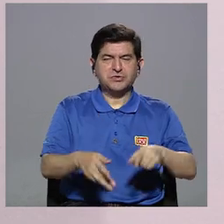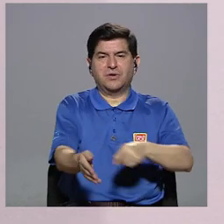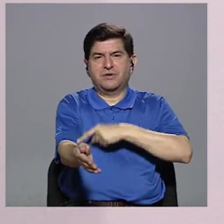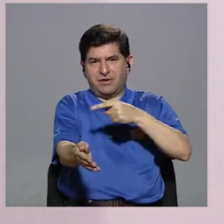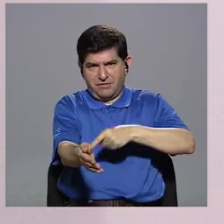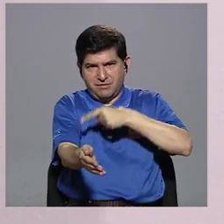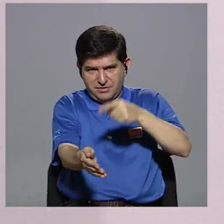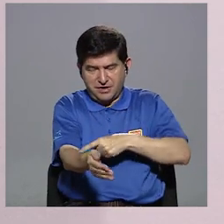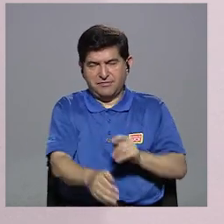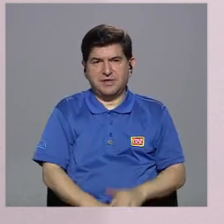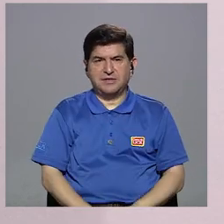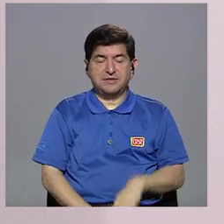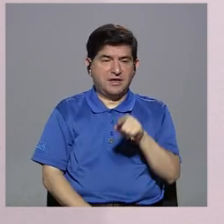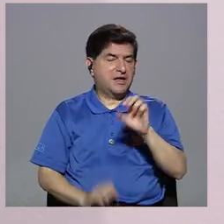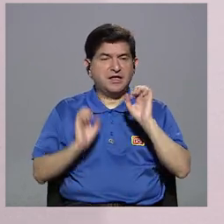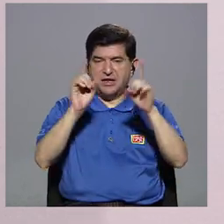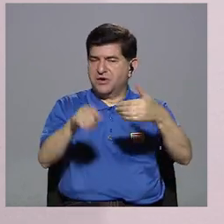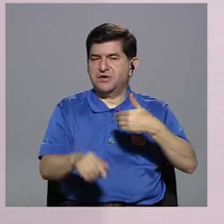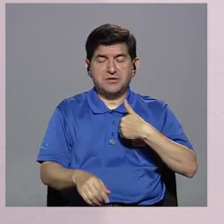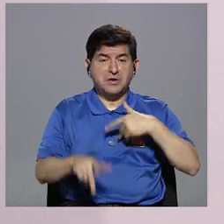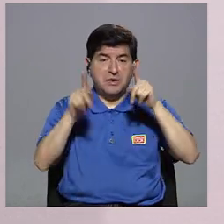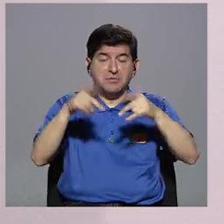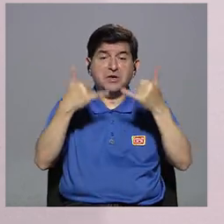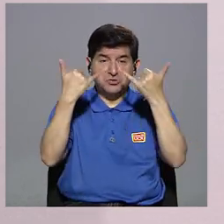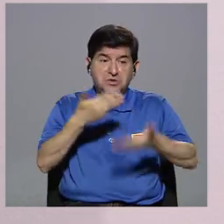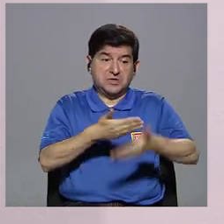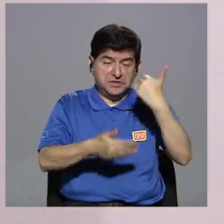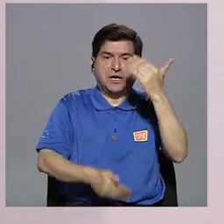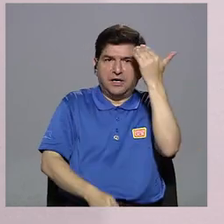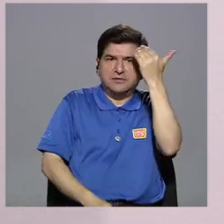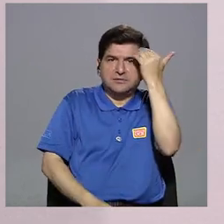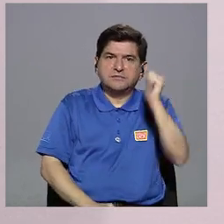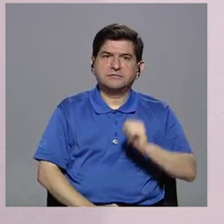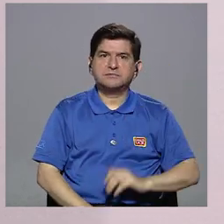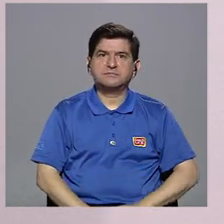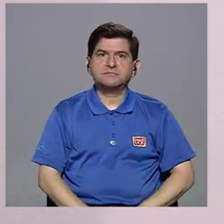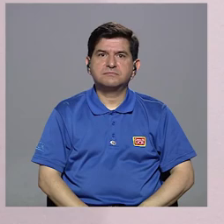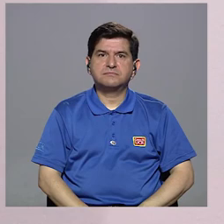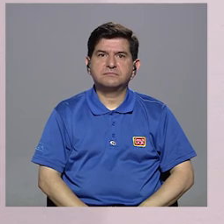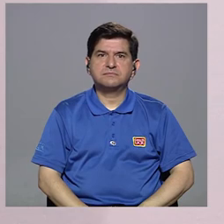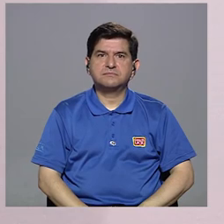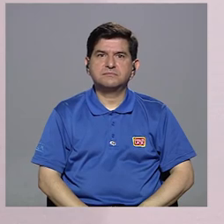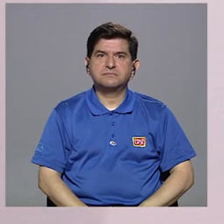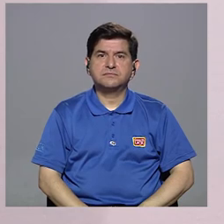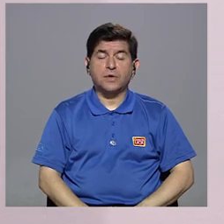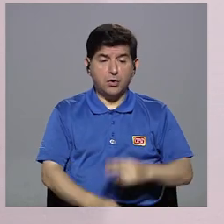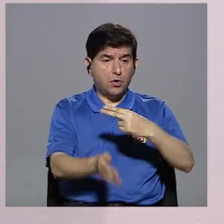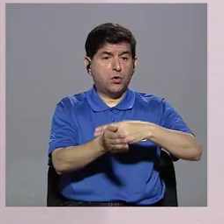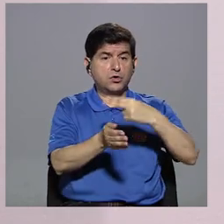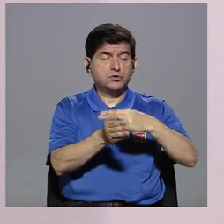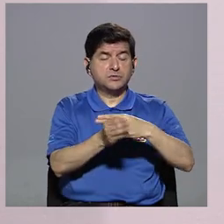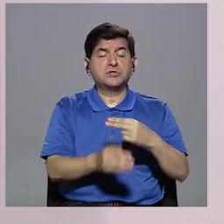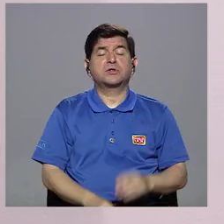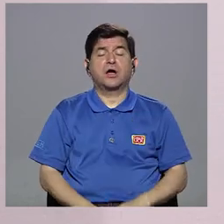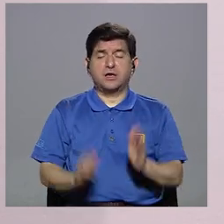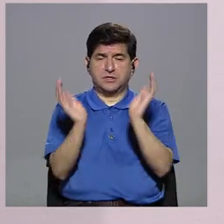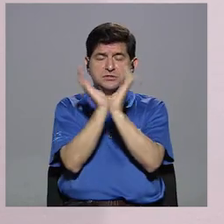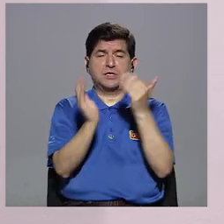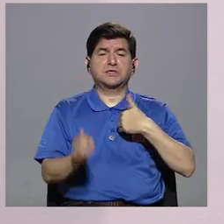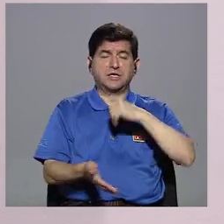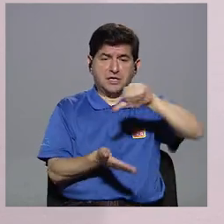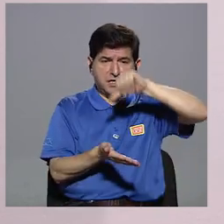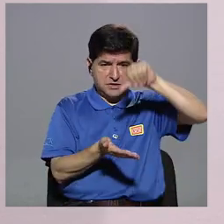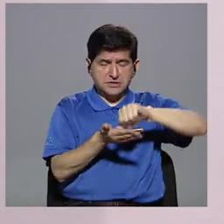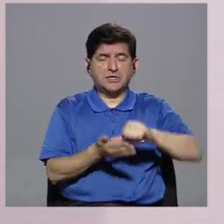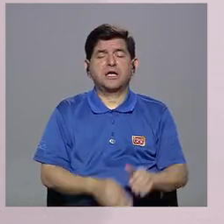paciente diabético y no ha sido educado porque hay muchos que ya han sido educados en los los grandes hospitales de la caja tienen